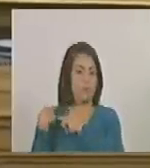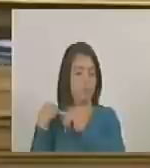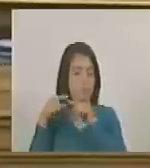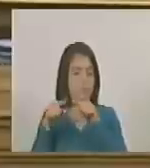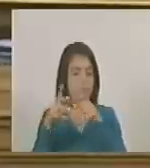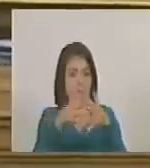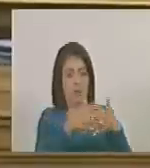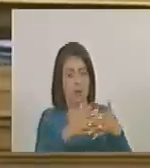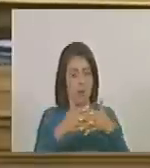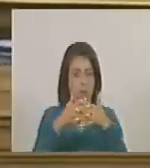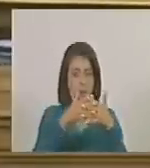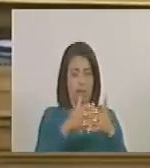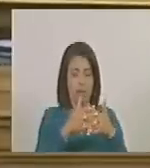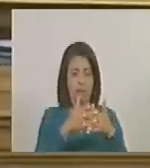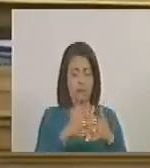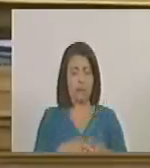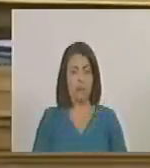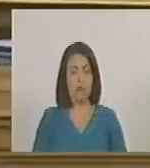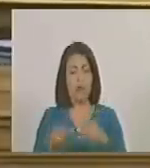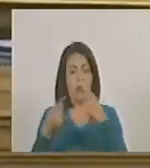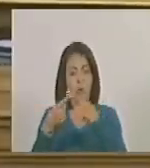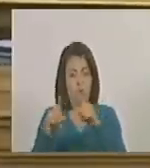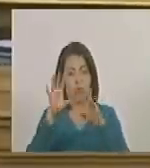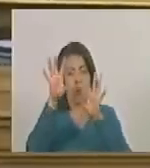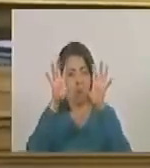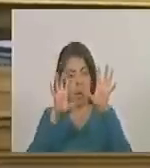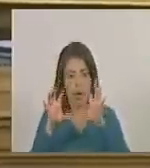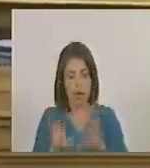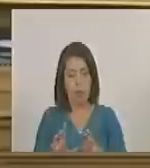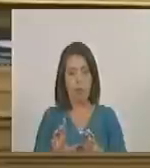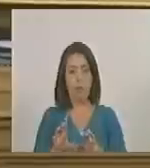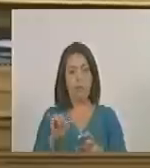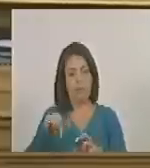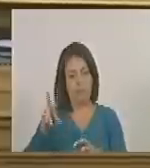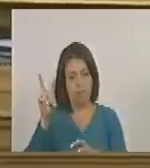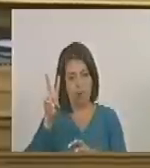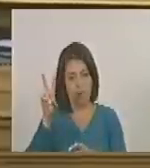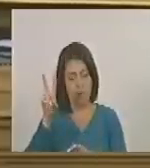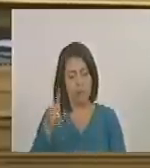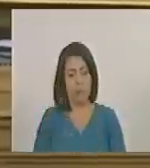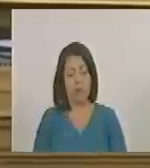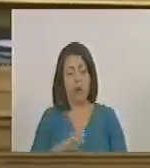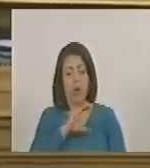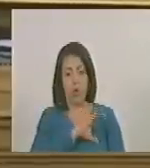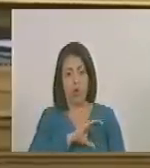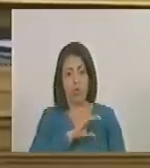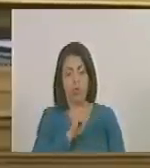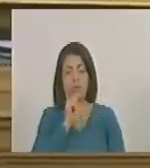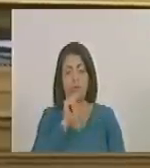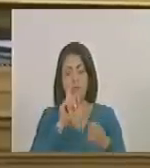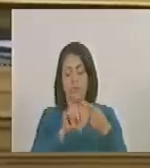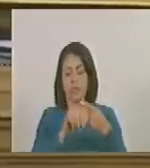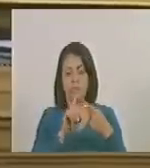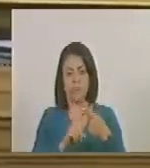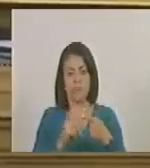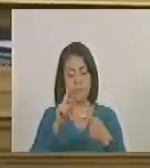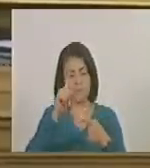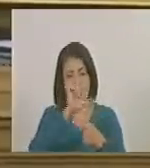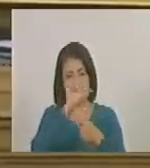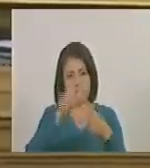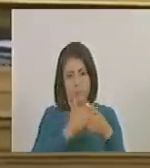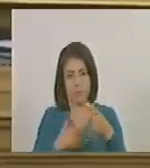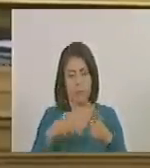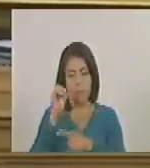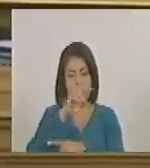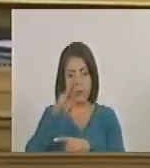en Estados Unidos y en otros países, incluida Venezuela. La comisión está conformada por el primer